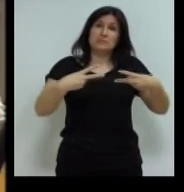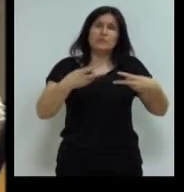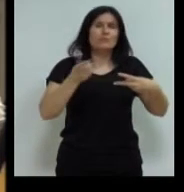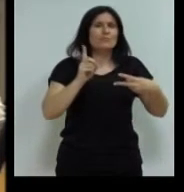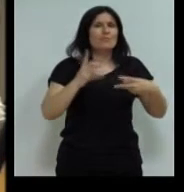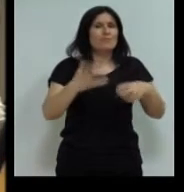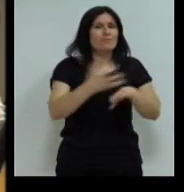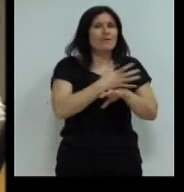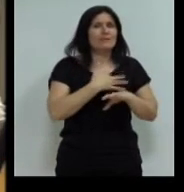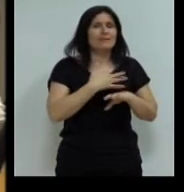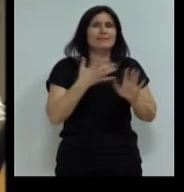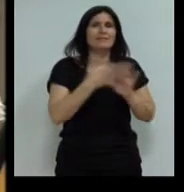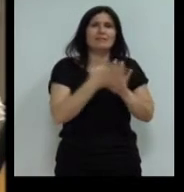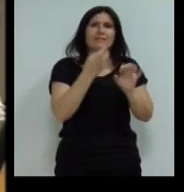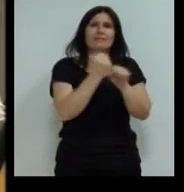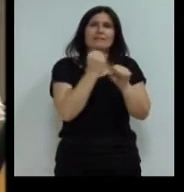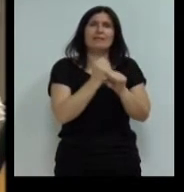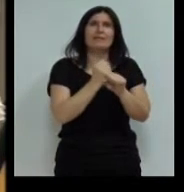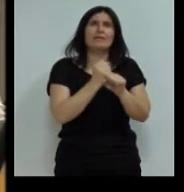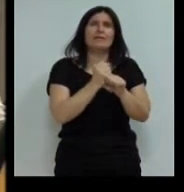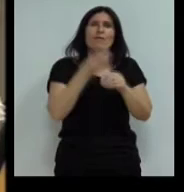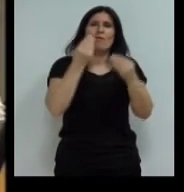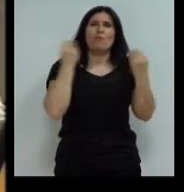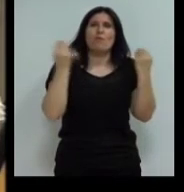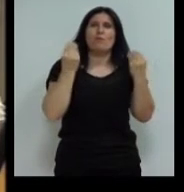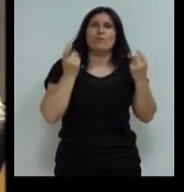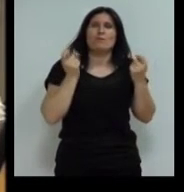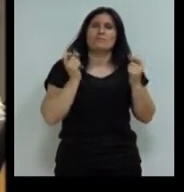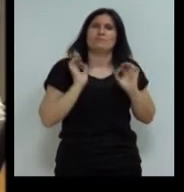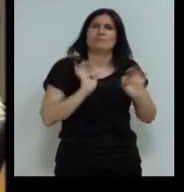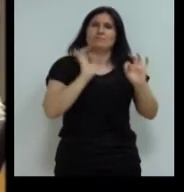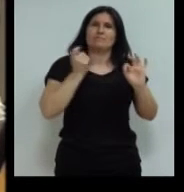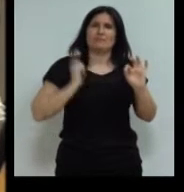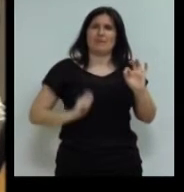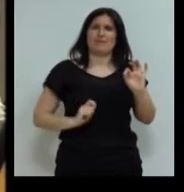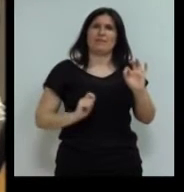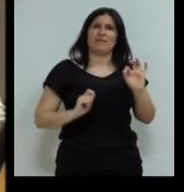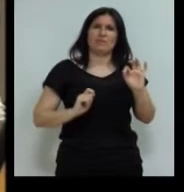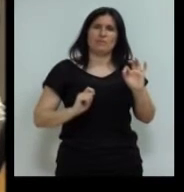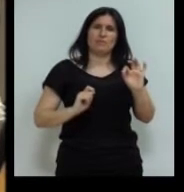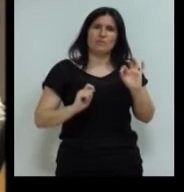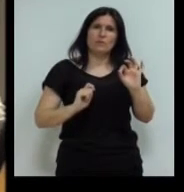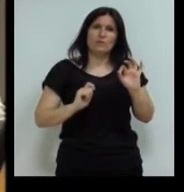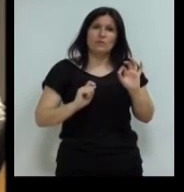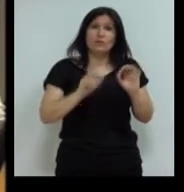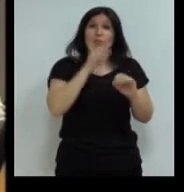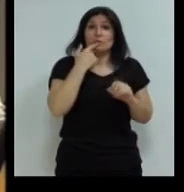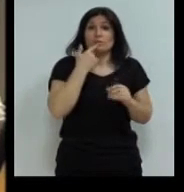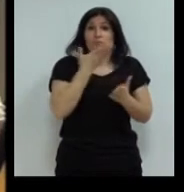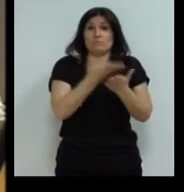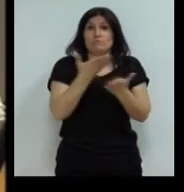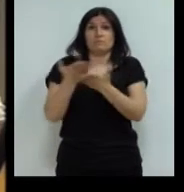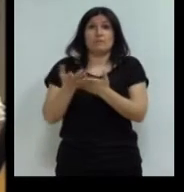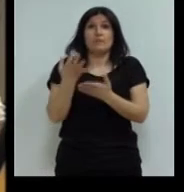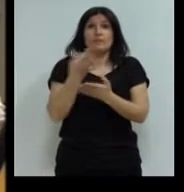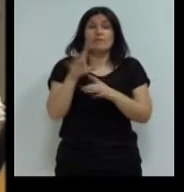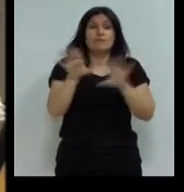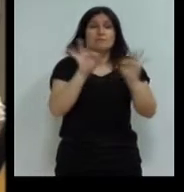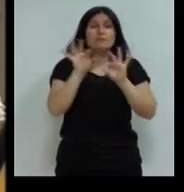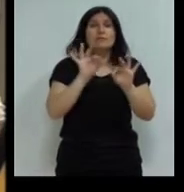especialización, y por eso pido el reclamo del CSIA para que haya esa selección de